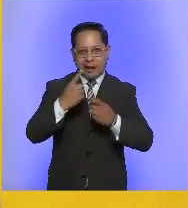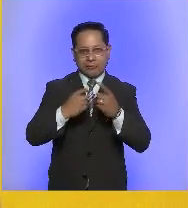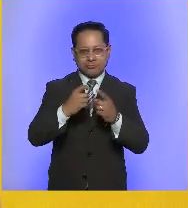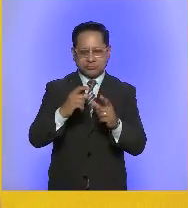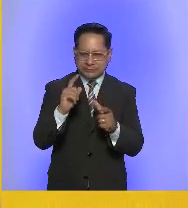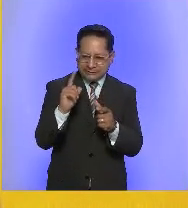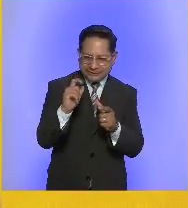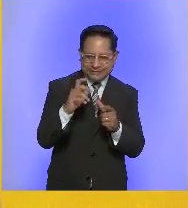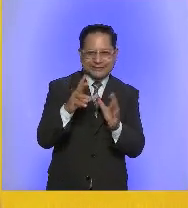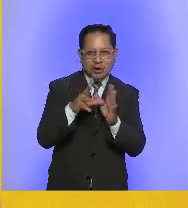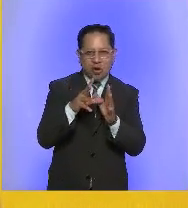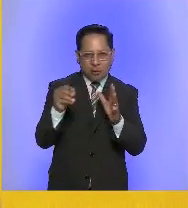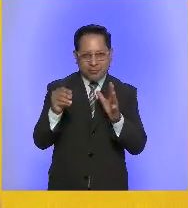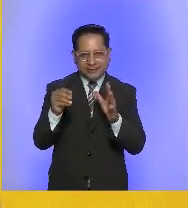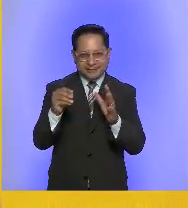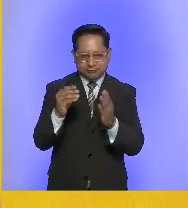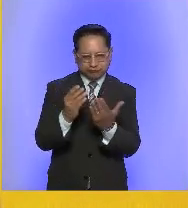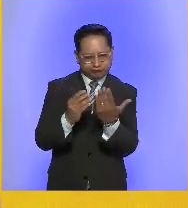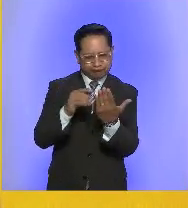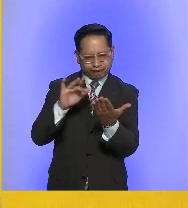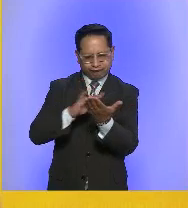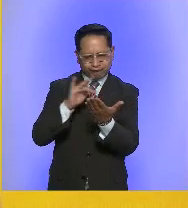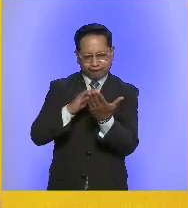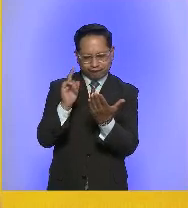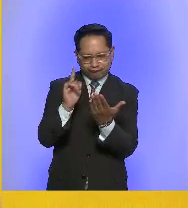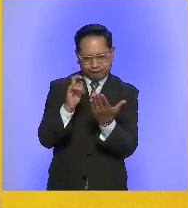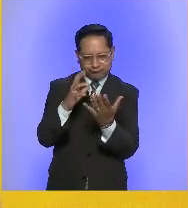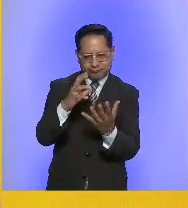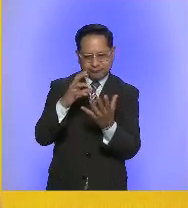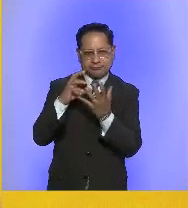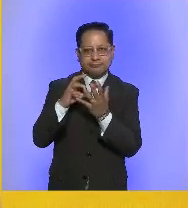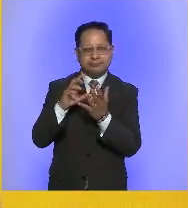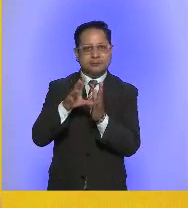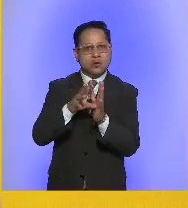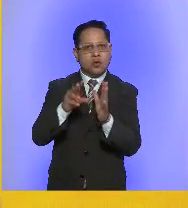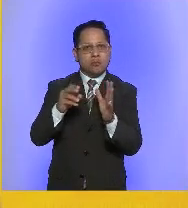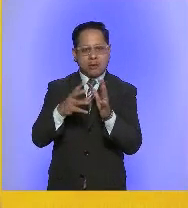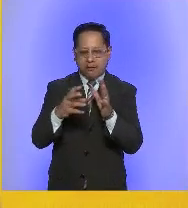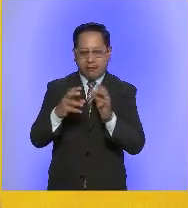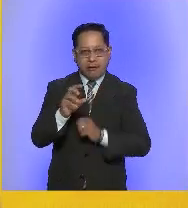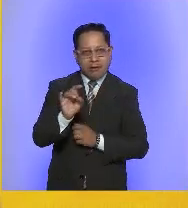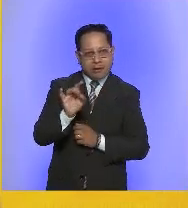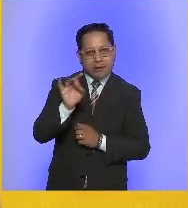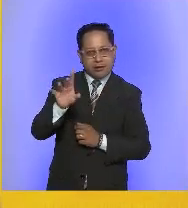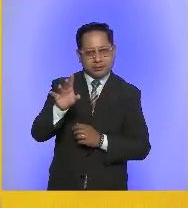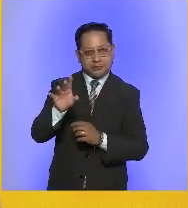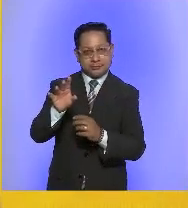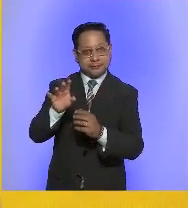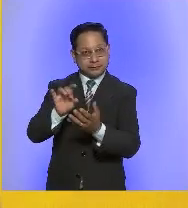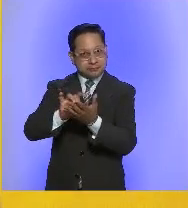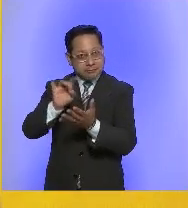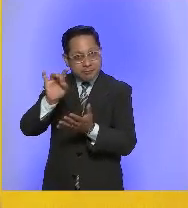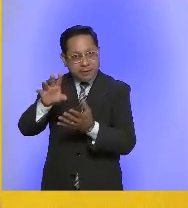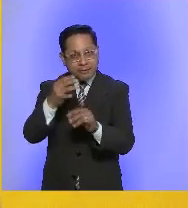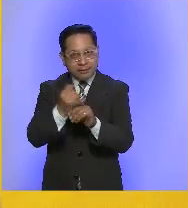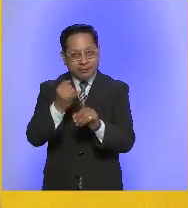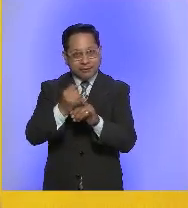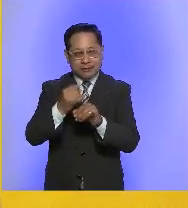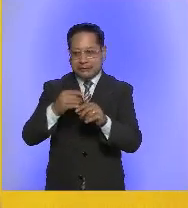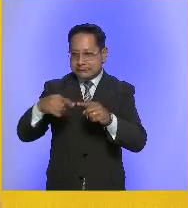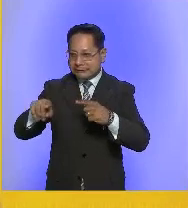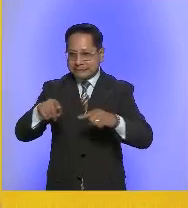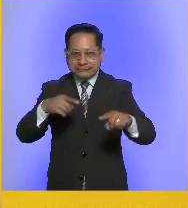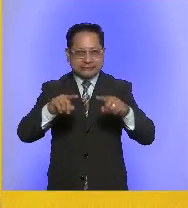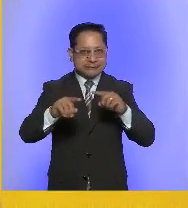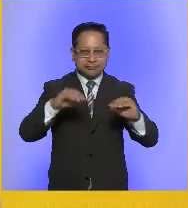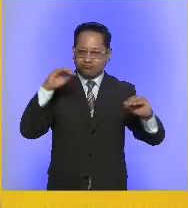redes sociales o vínculos a páginas de internet donde potencialmente pudieran articularse textos de guerra sucia. Una